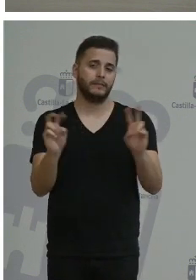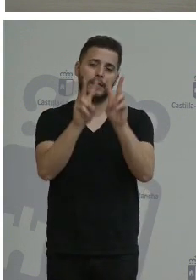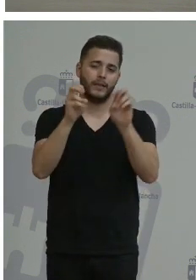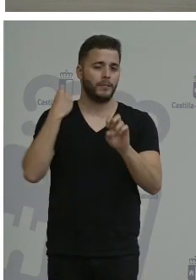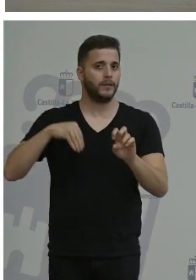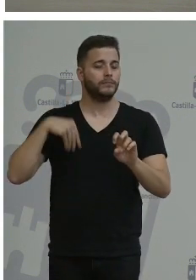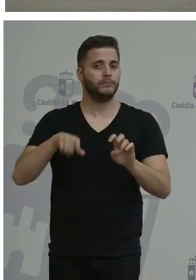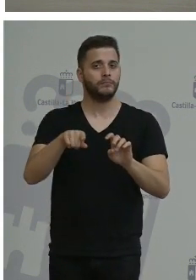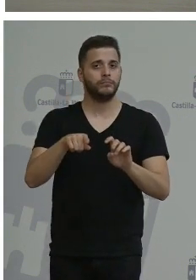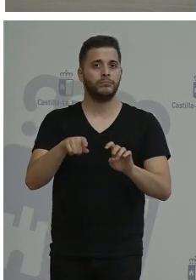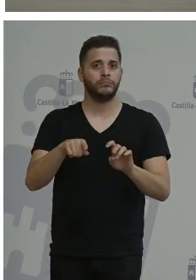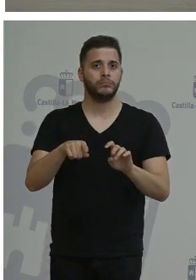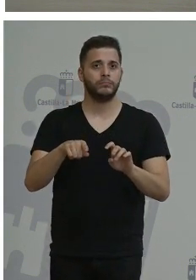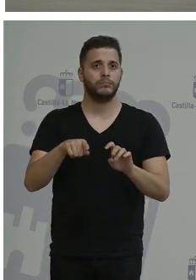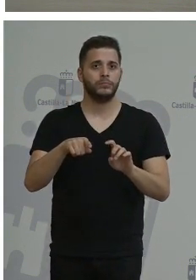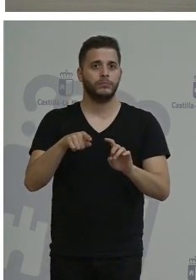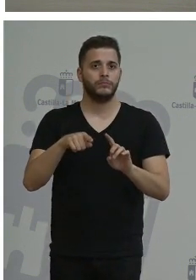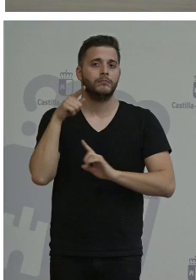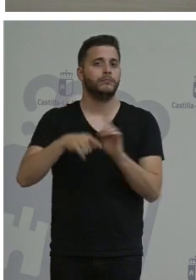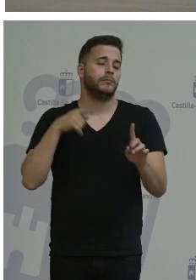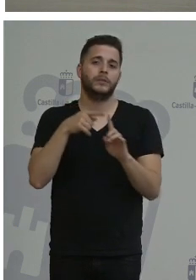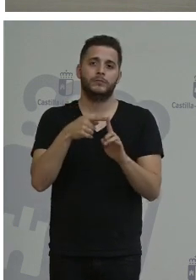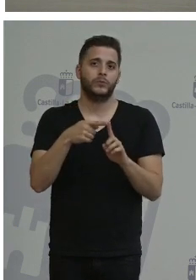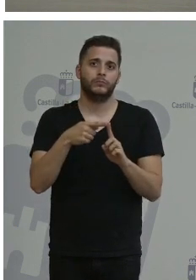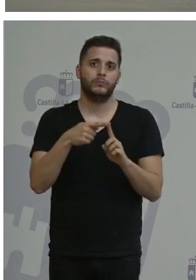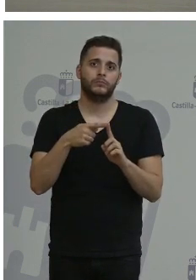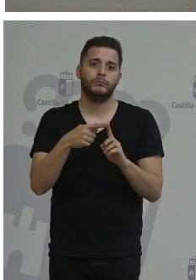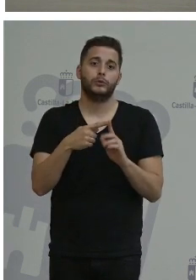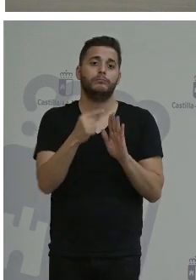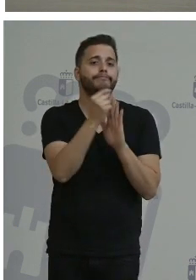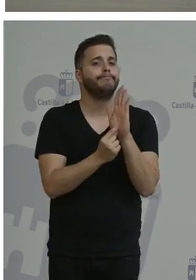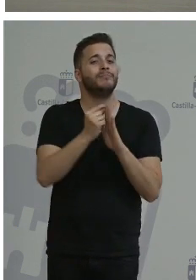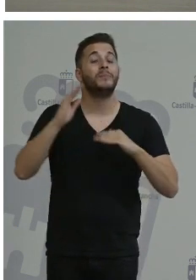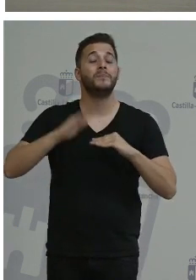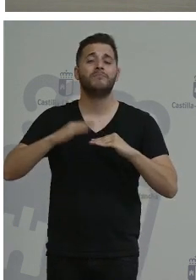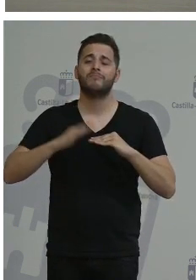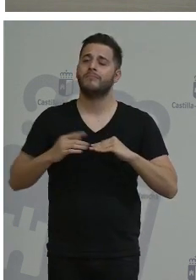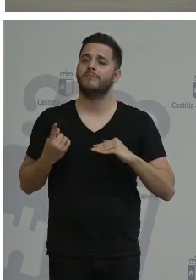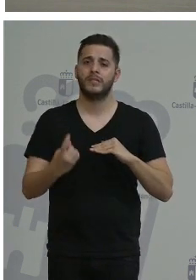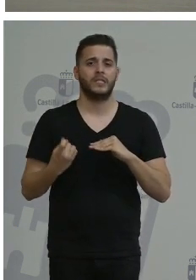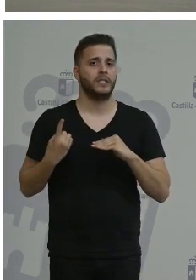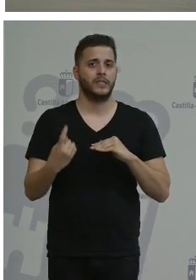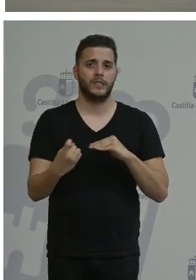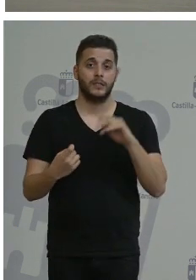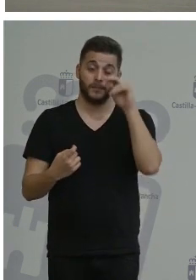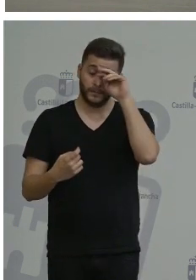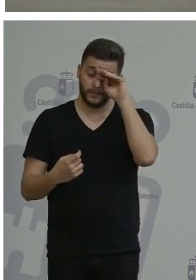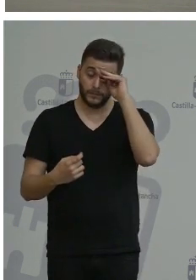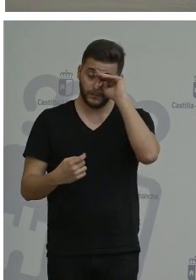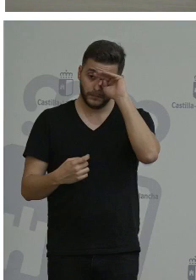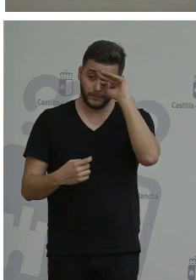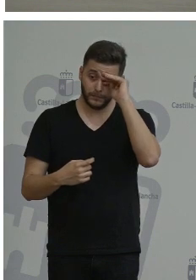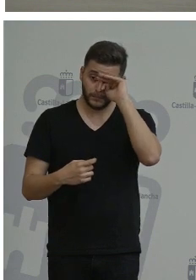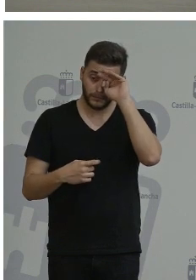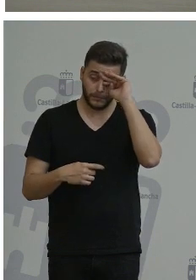precisamente, es establecer, en principio, unos mínimos necesarios. Ese principio, lógicamente, lo sabe